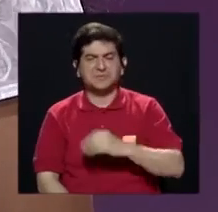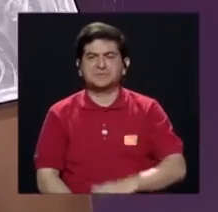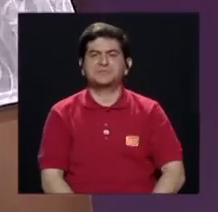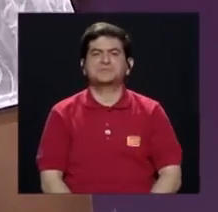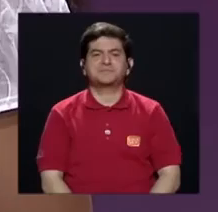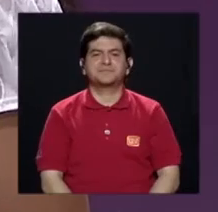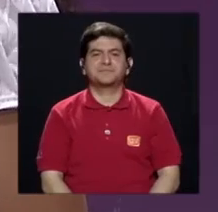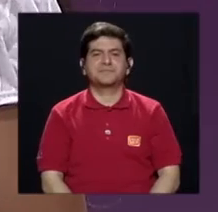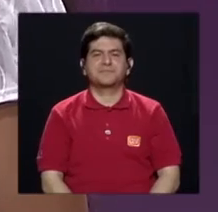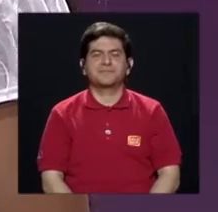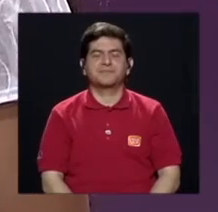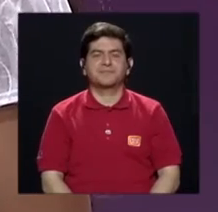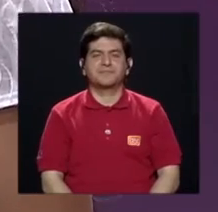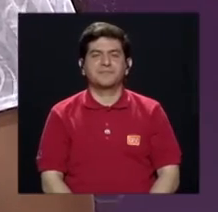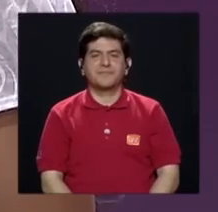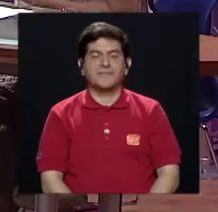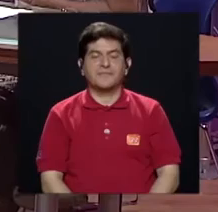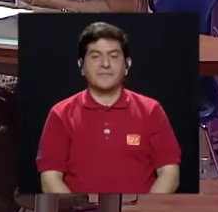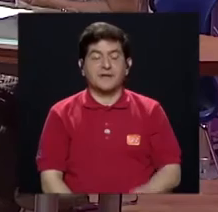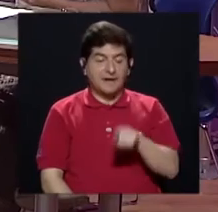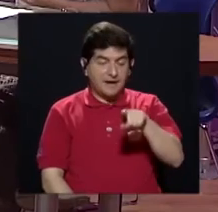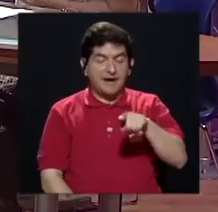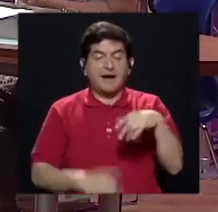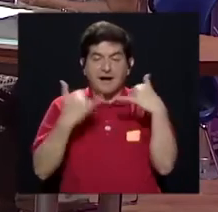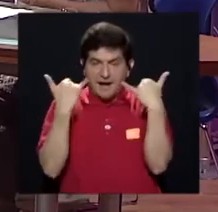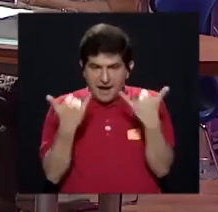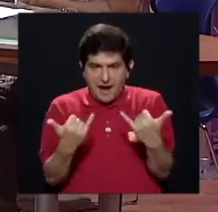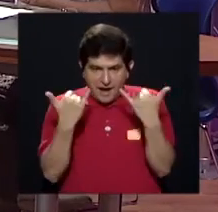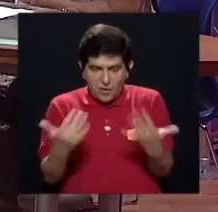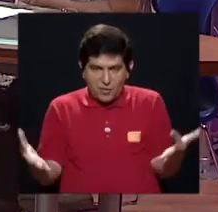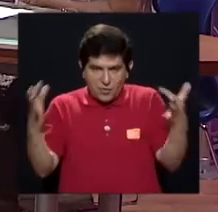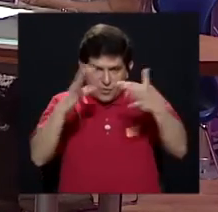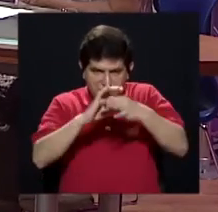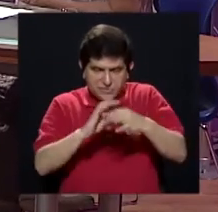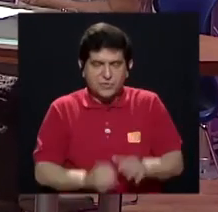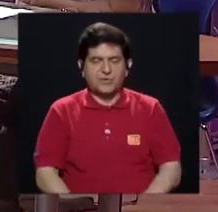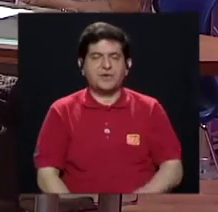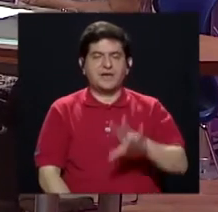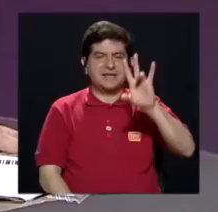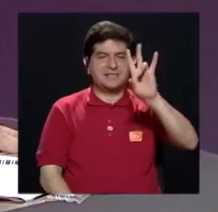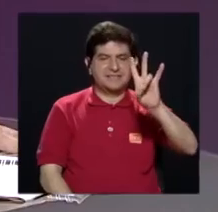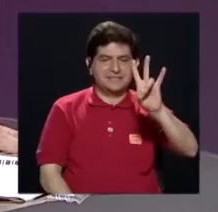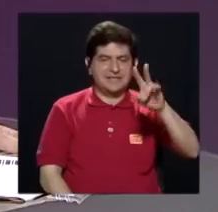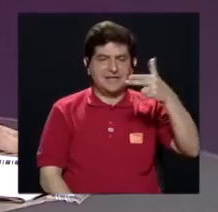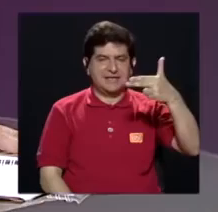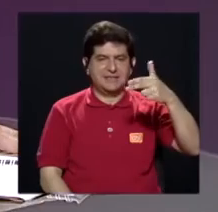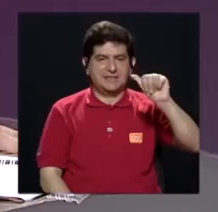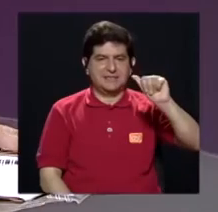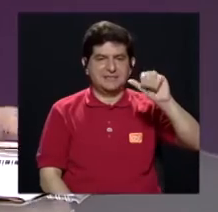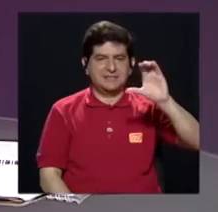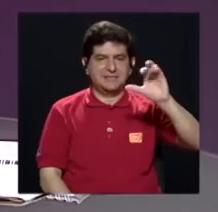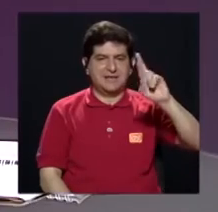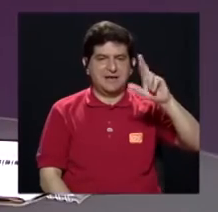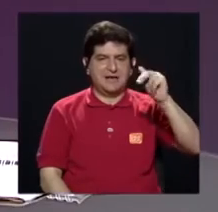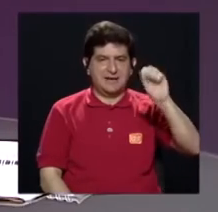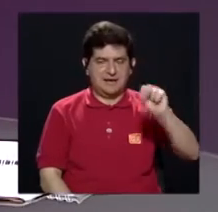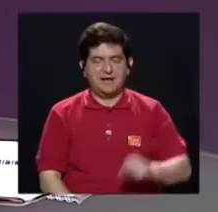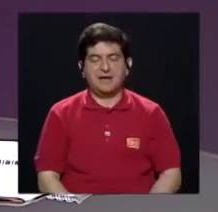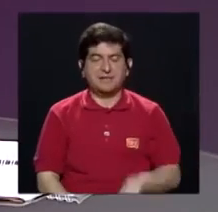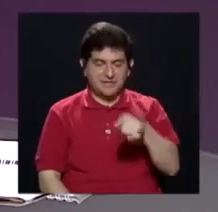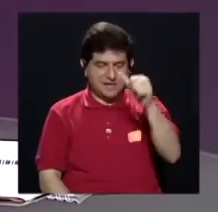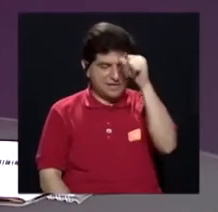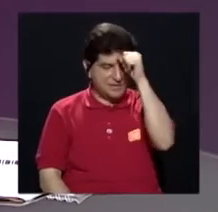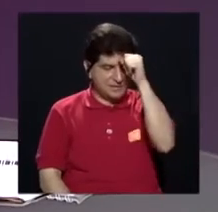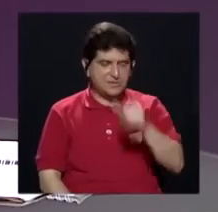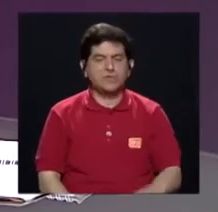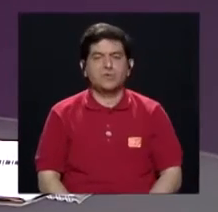Y entonces, en ese sentido, por ejemplo, ahora ya se integra lo de los siete chakras, que es de origen hindú, los meridianos,